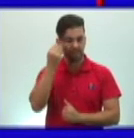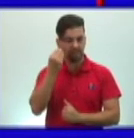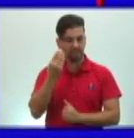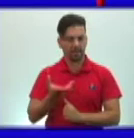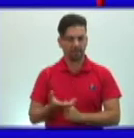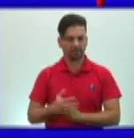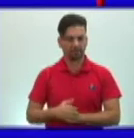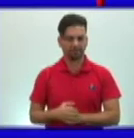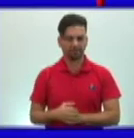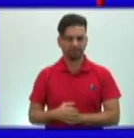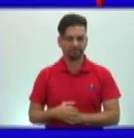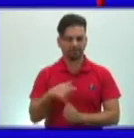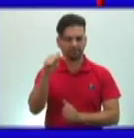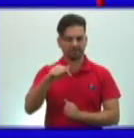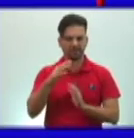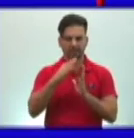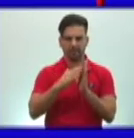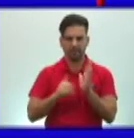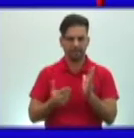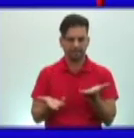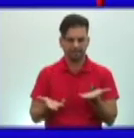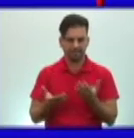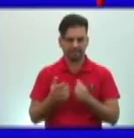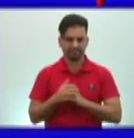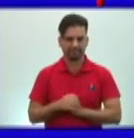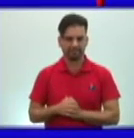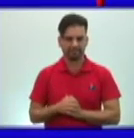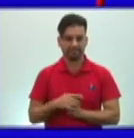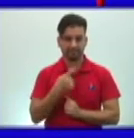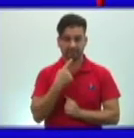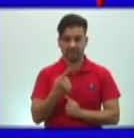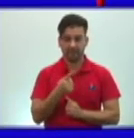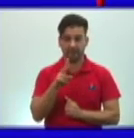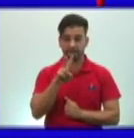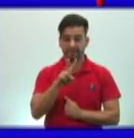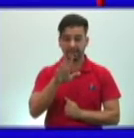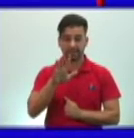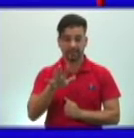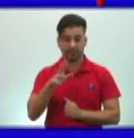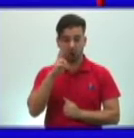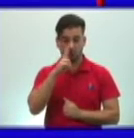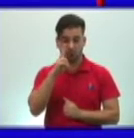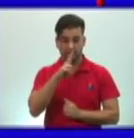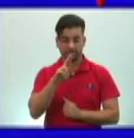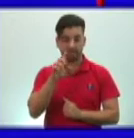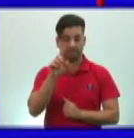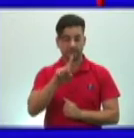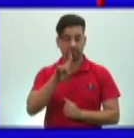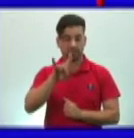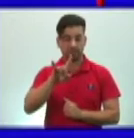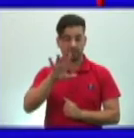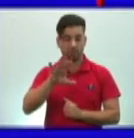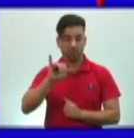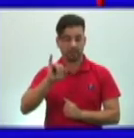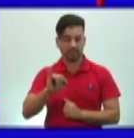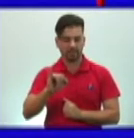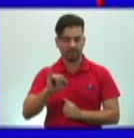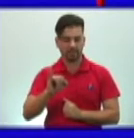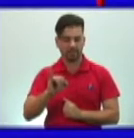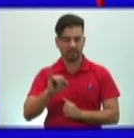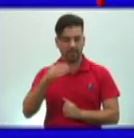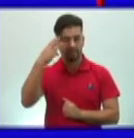mes conmemorativo este fenómeno. El 25 de noviembre de 1956 sale del puerto Tuxpan,